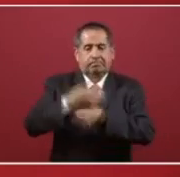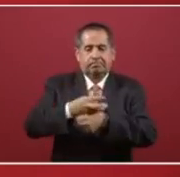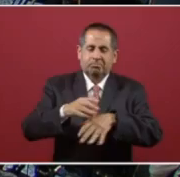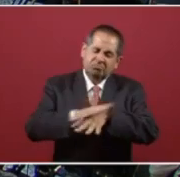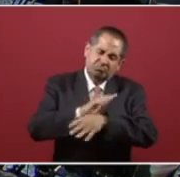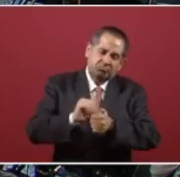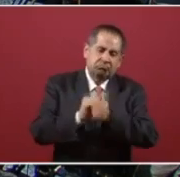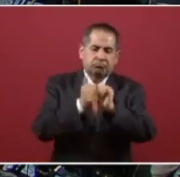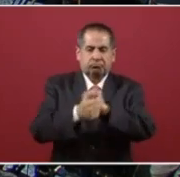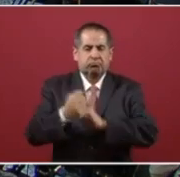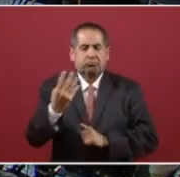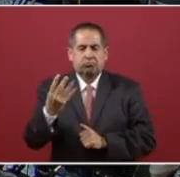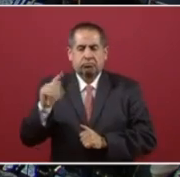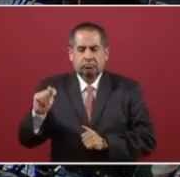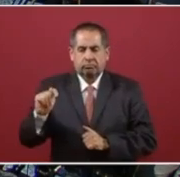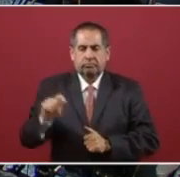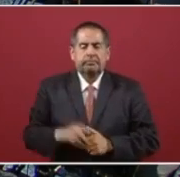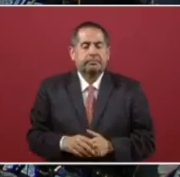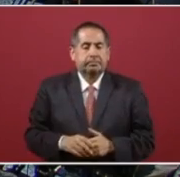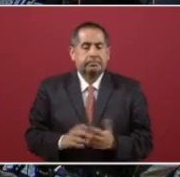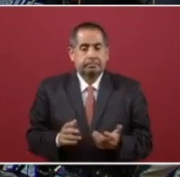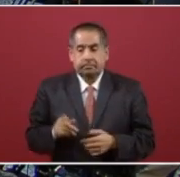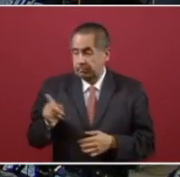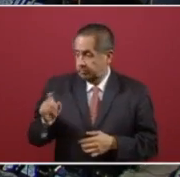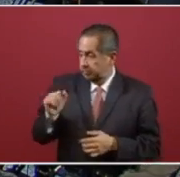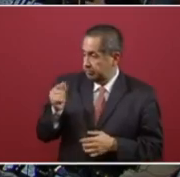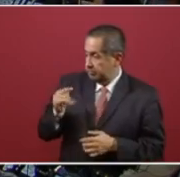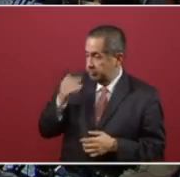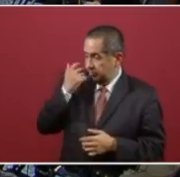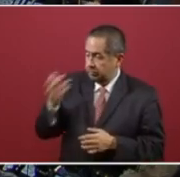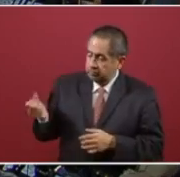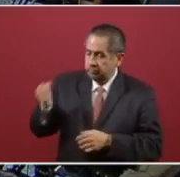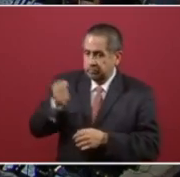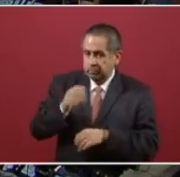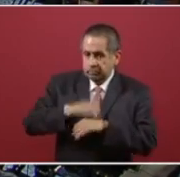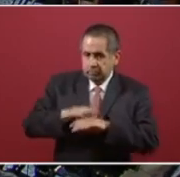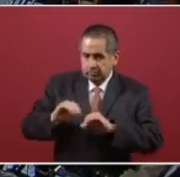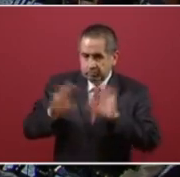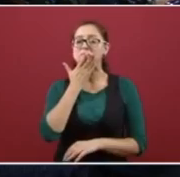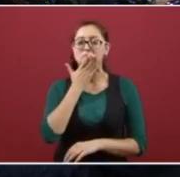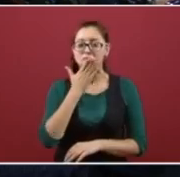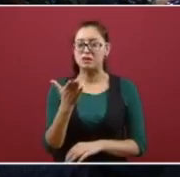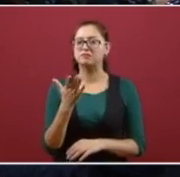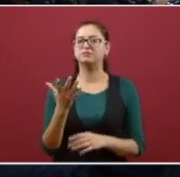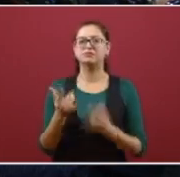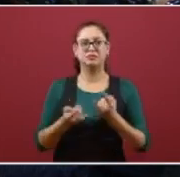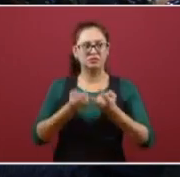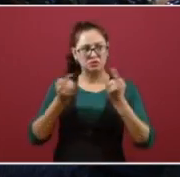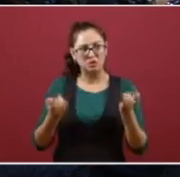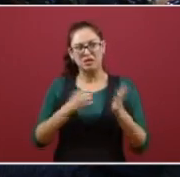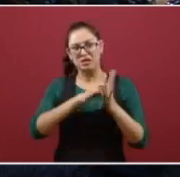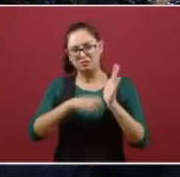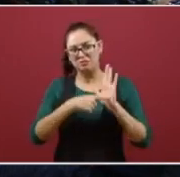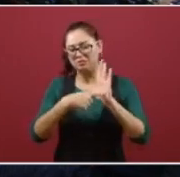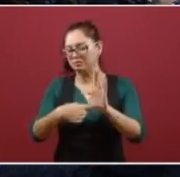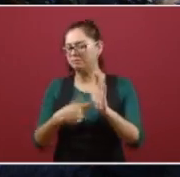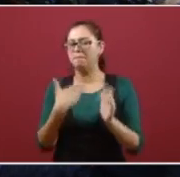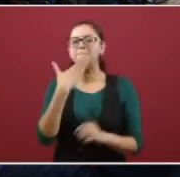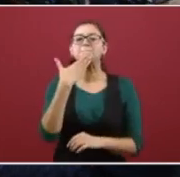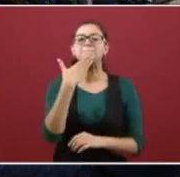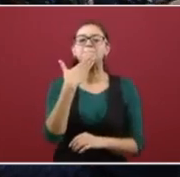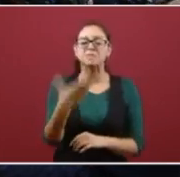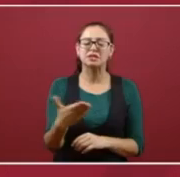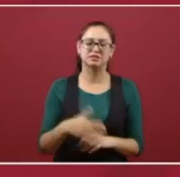El Ejecutivo Federal refrendó su acción contra la corrupción como principal tarea del gobierno de la República. El